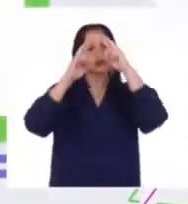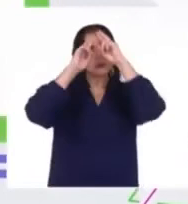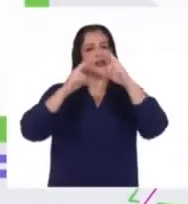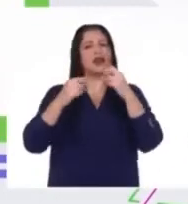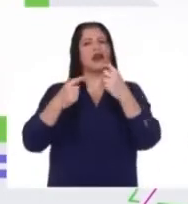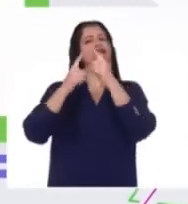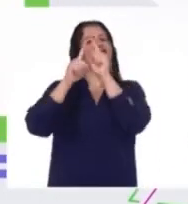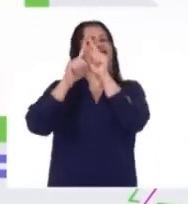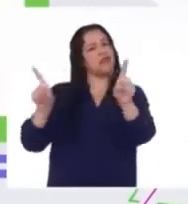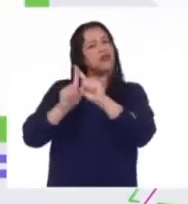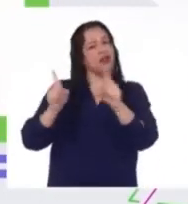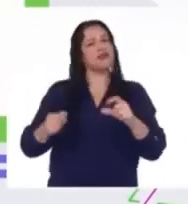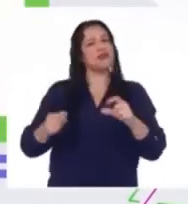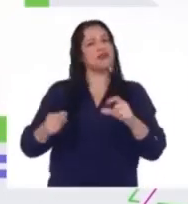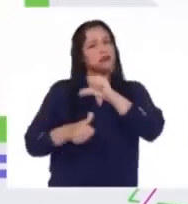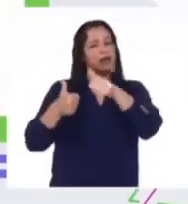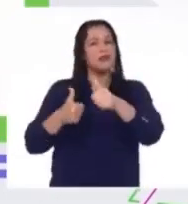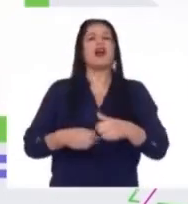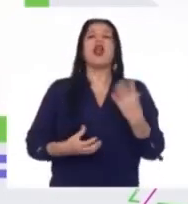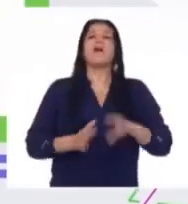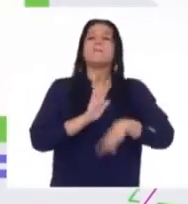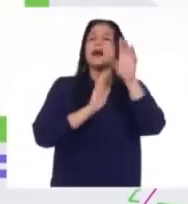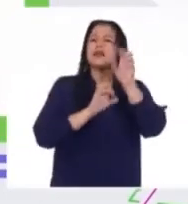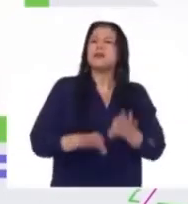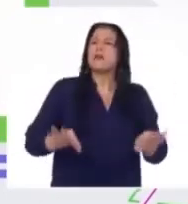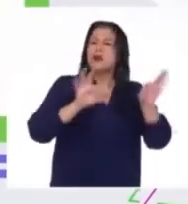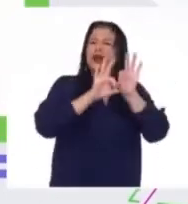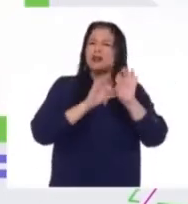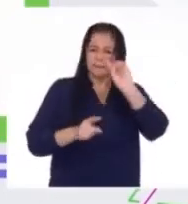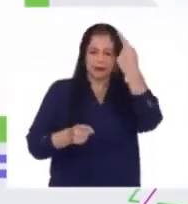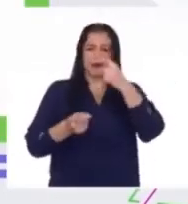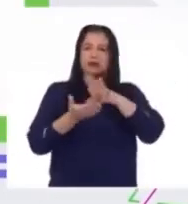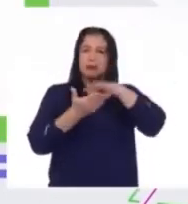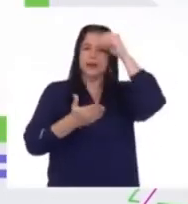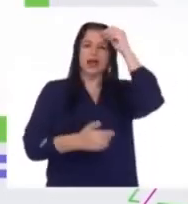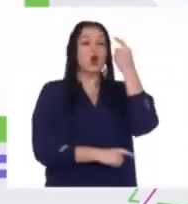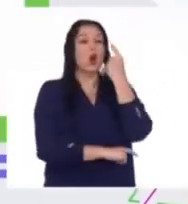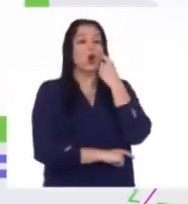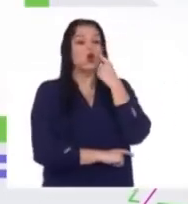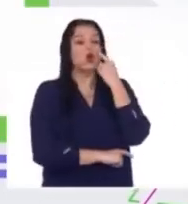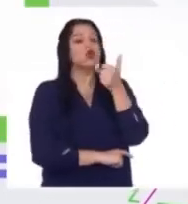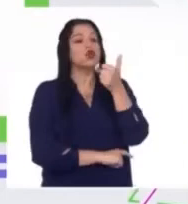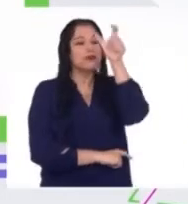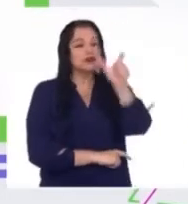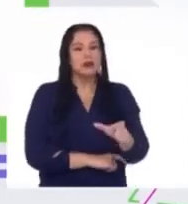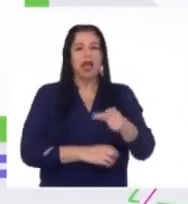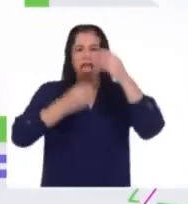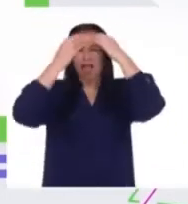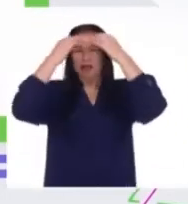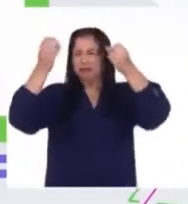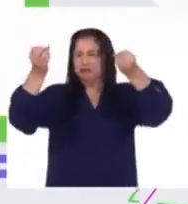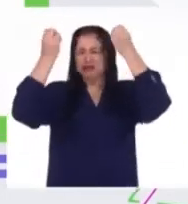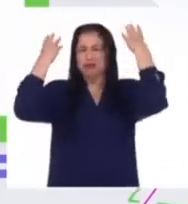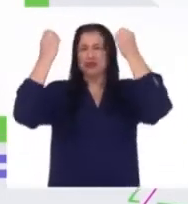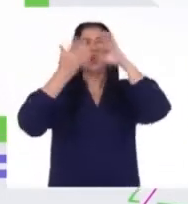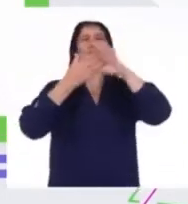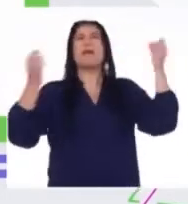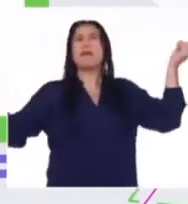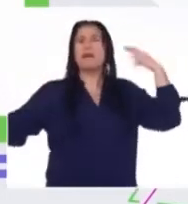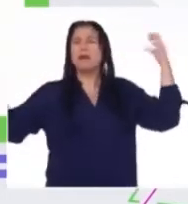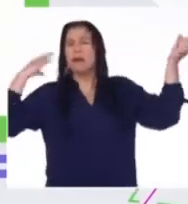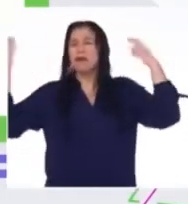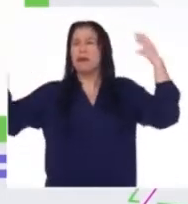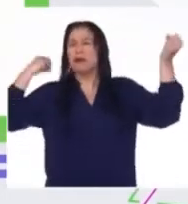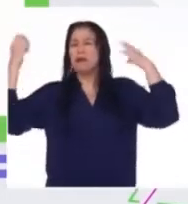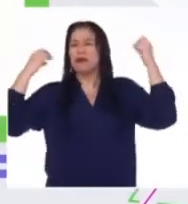vivir en la diversidad, lo más importante es aprender a conocer al otro. Olvidémonos todo aquello que hemos escuchado de